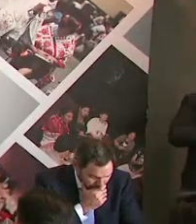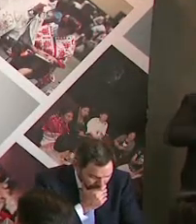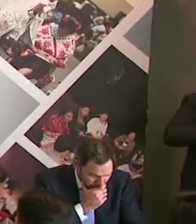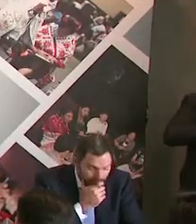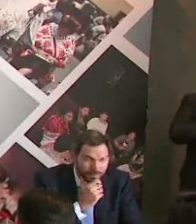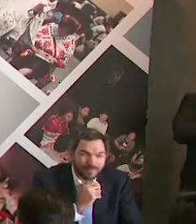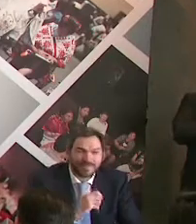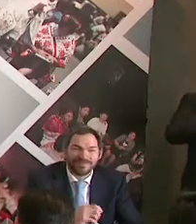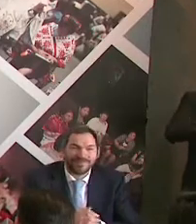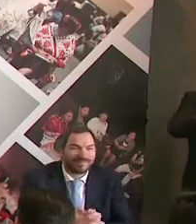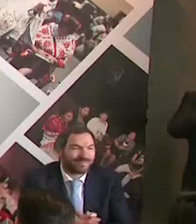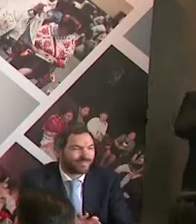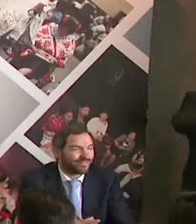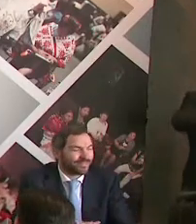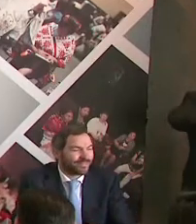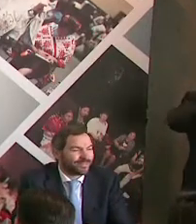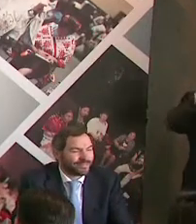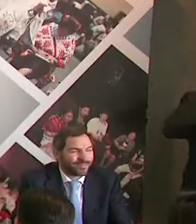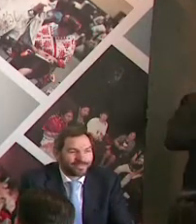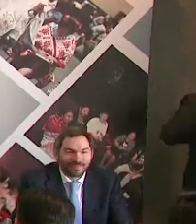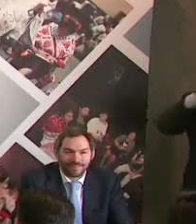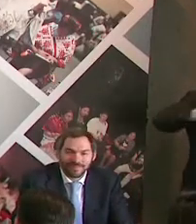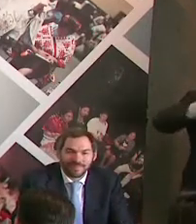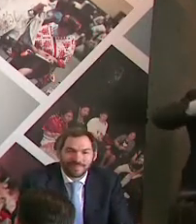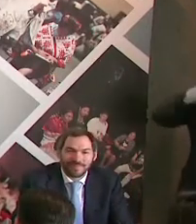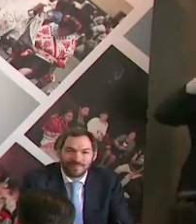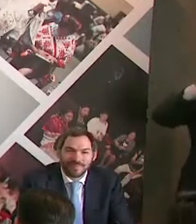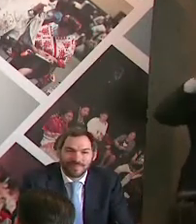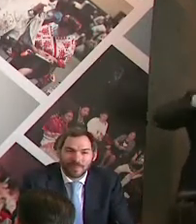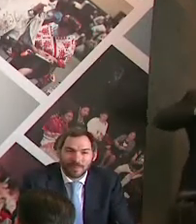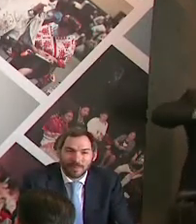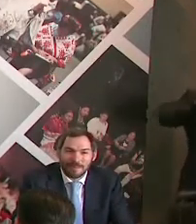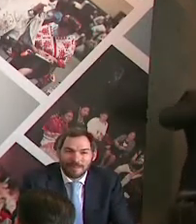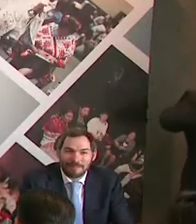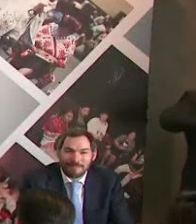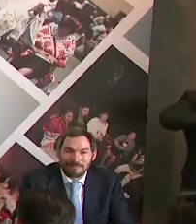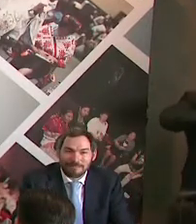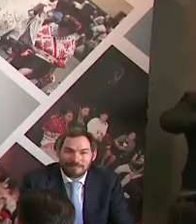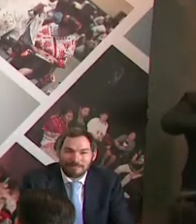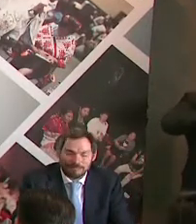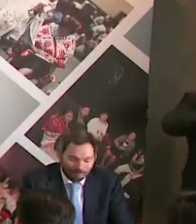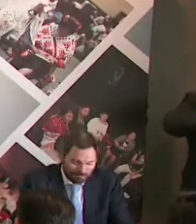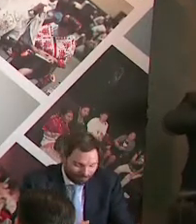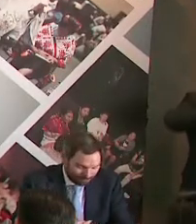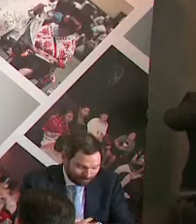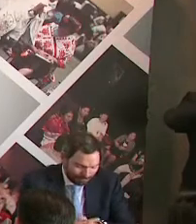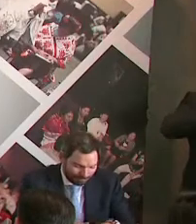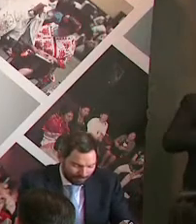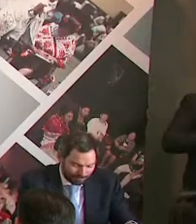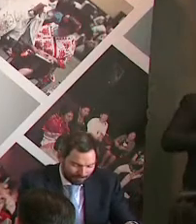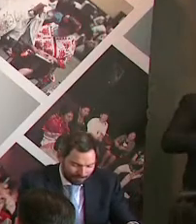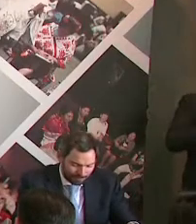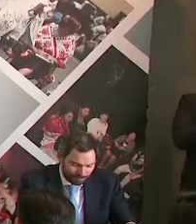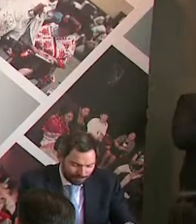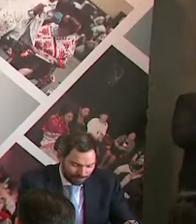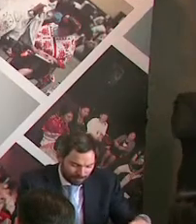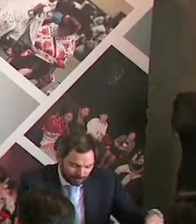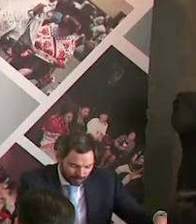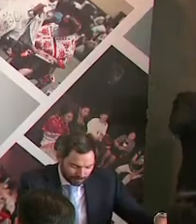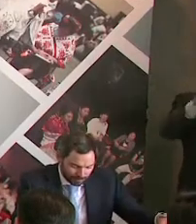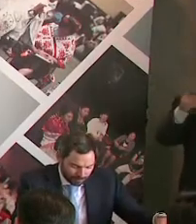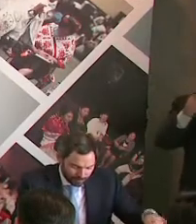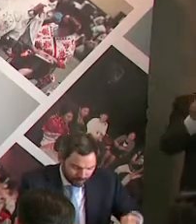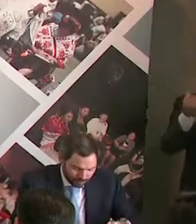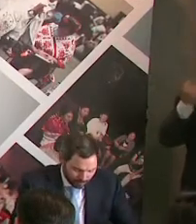las tareas que van a iniciar hoy. Que lo que he aprendido abone a su crecimiento y se difunde por ustedes, con quienes las han acompañado en